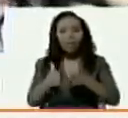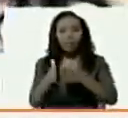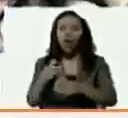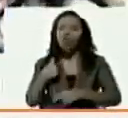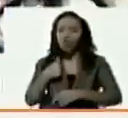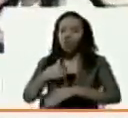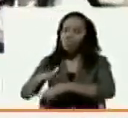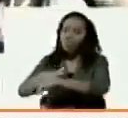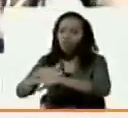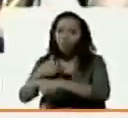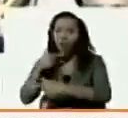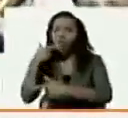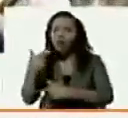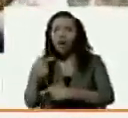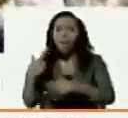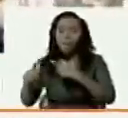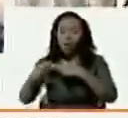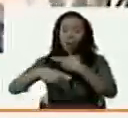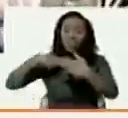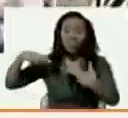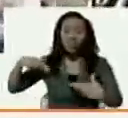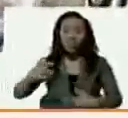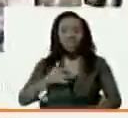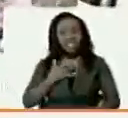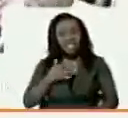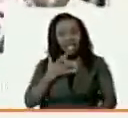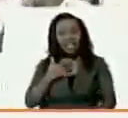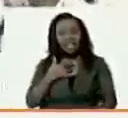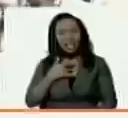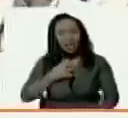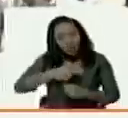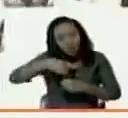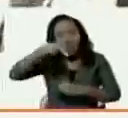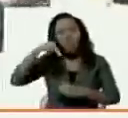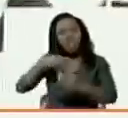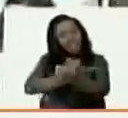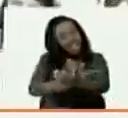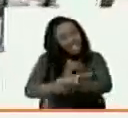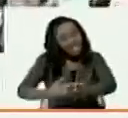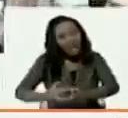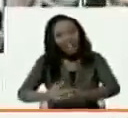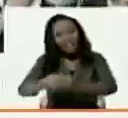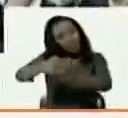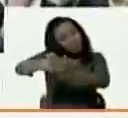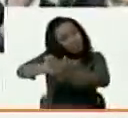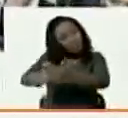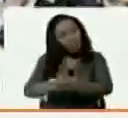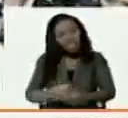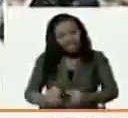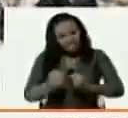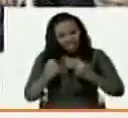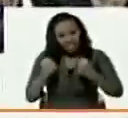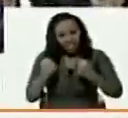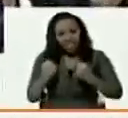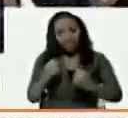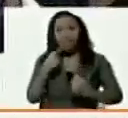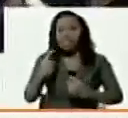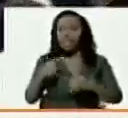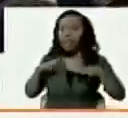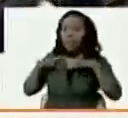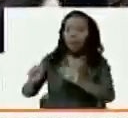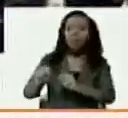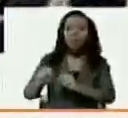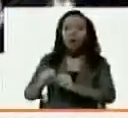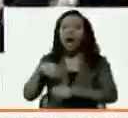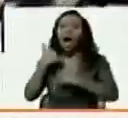La revolución va a ser hecha por los que sienten en el alma y en la sangre. Les hierve la sangre cada vez que el imperialismo